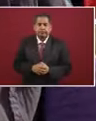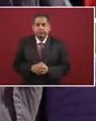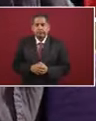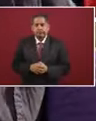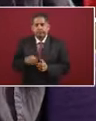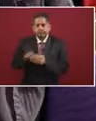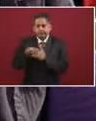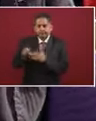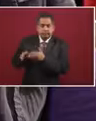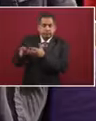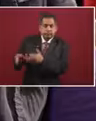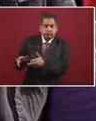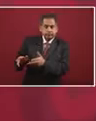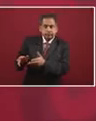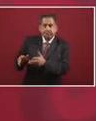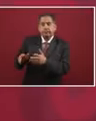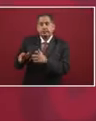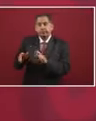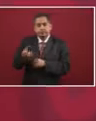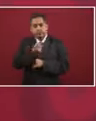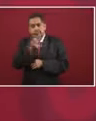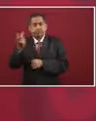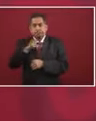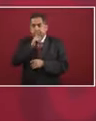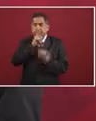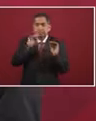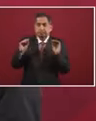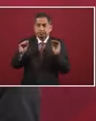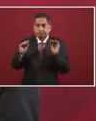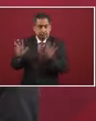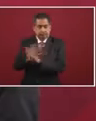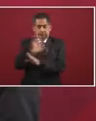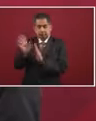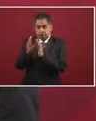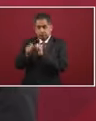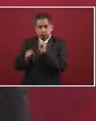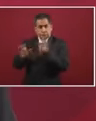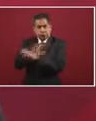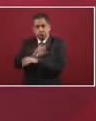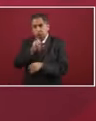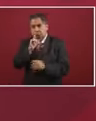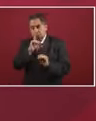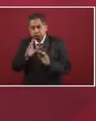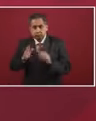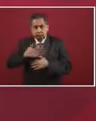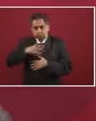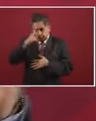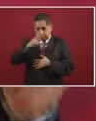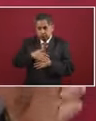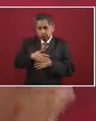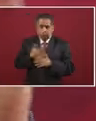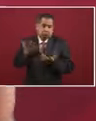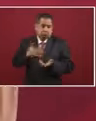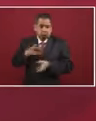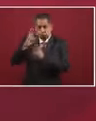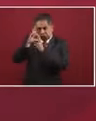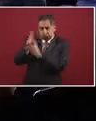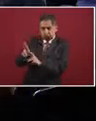por ejemplo, que ahí muchos no dijeron nada cuando se modificó la constitución. Bueno, pues México, ¿qué hizo? Pues reconoció al gobierno que